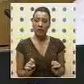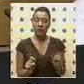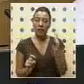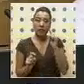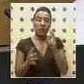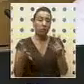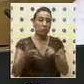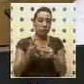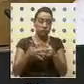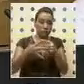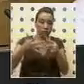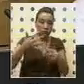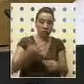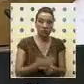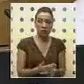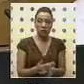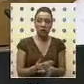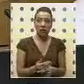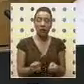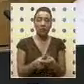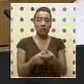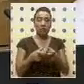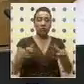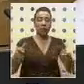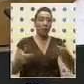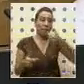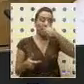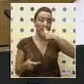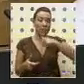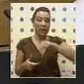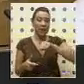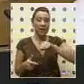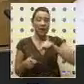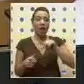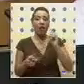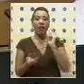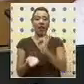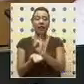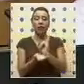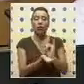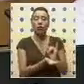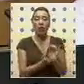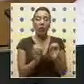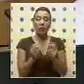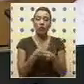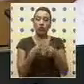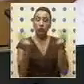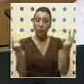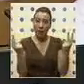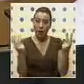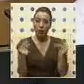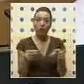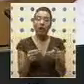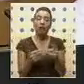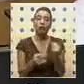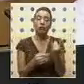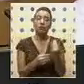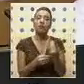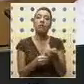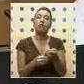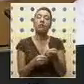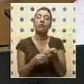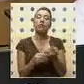varios temas. La expansión del ámbito privado y la despreocupación del Estado por sus instituciones de educación superior es un ámbito que se toca, así como la